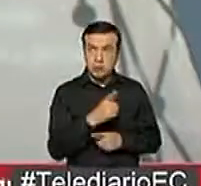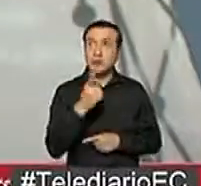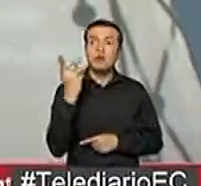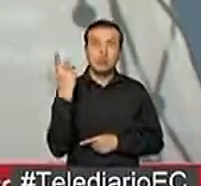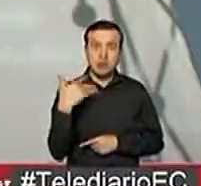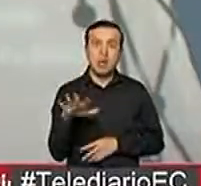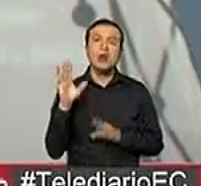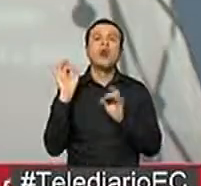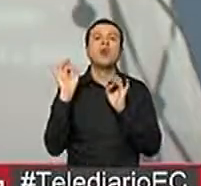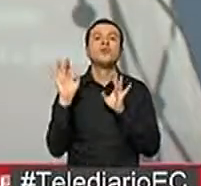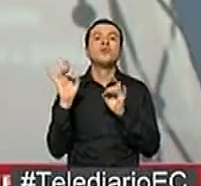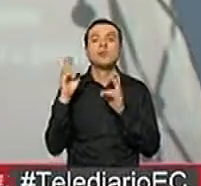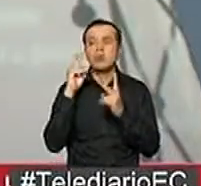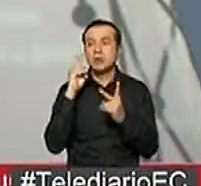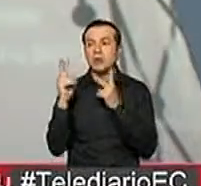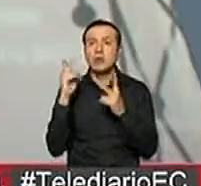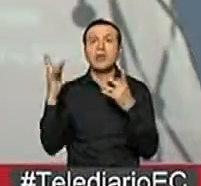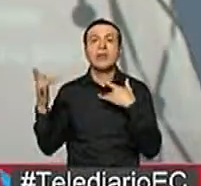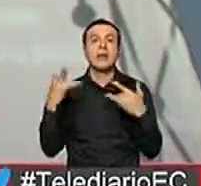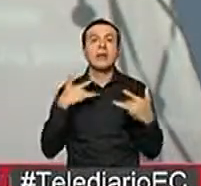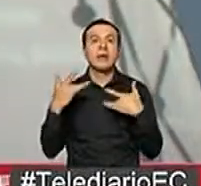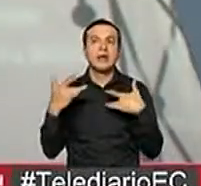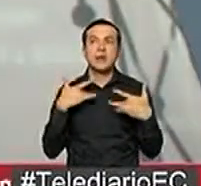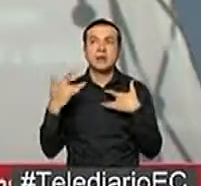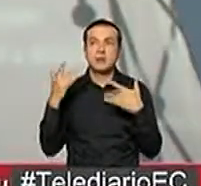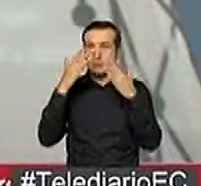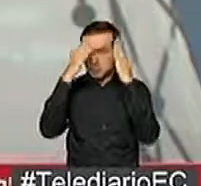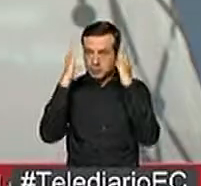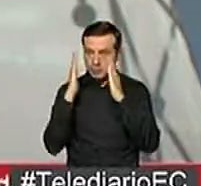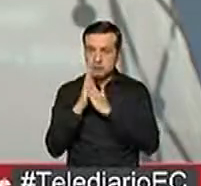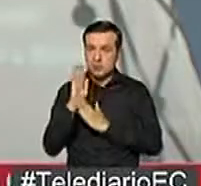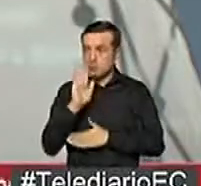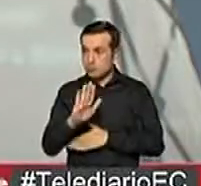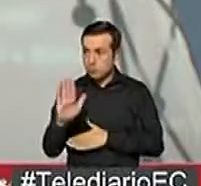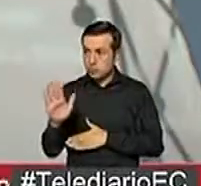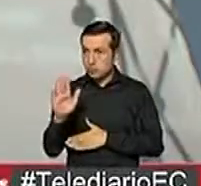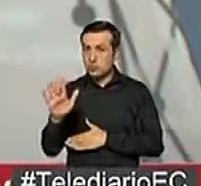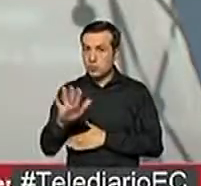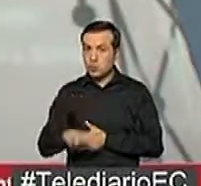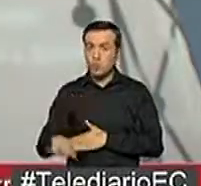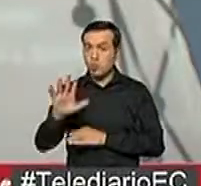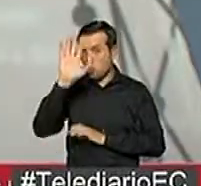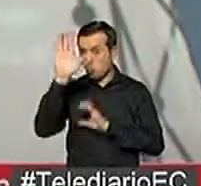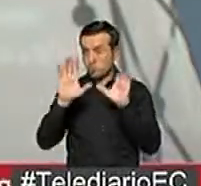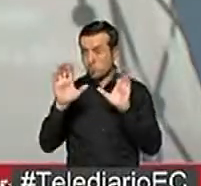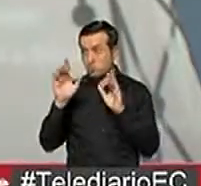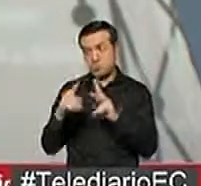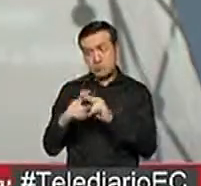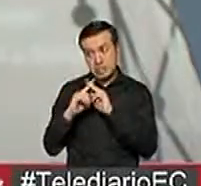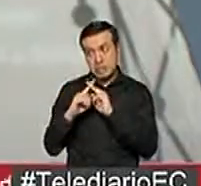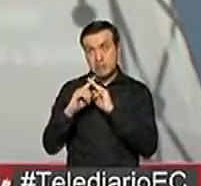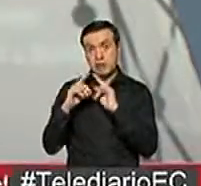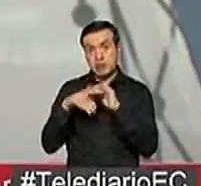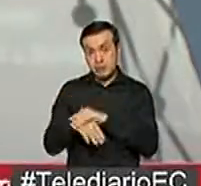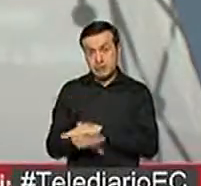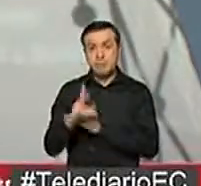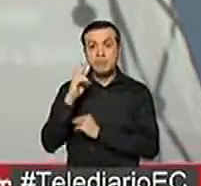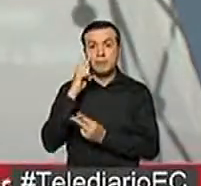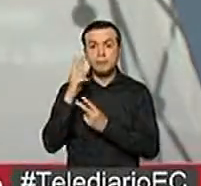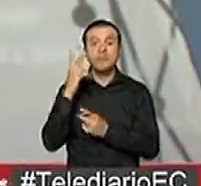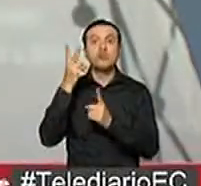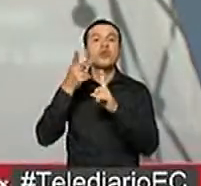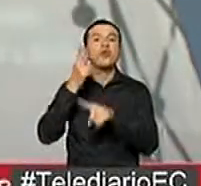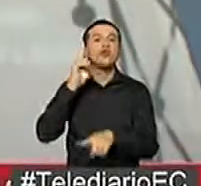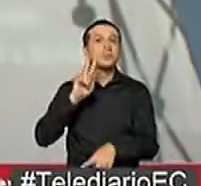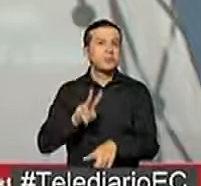tenido la suerte de poder presentar la obra a las carmelitas que nos prestan su museo, digamos. La hemos presentado dos